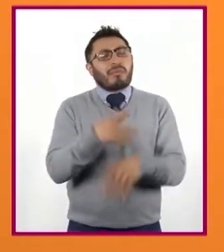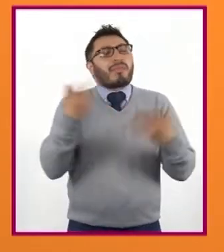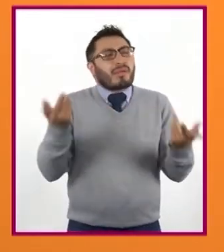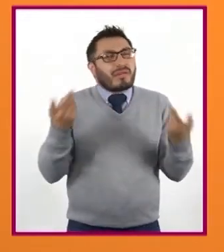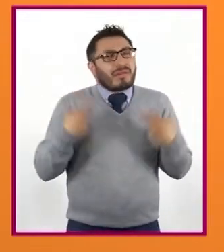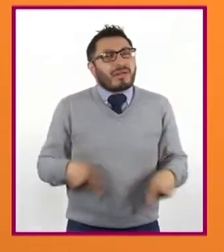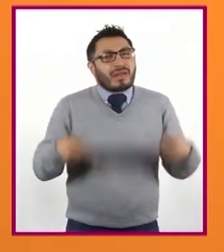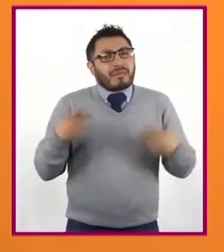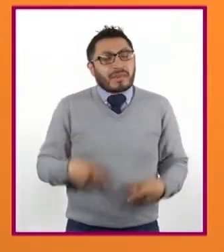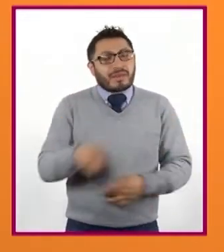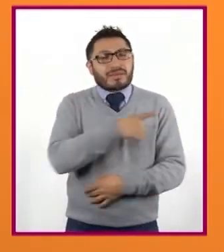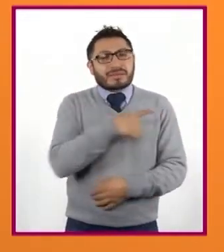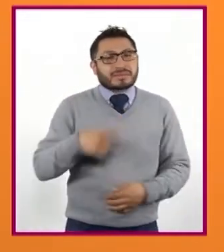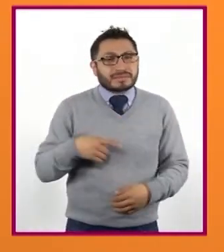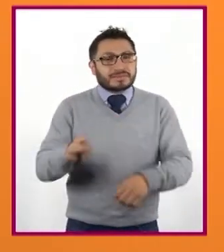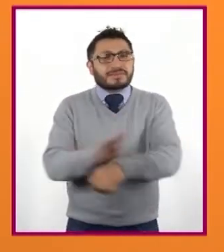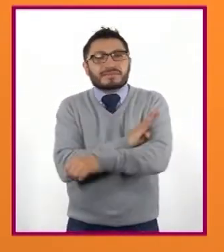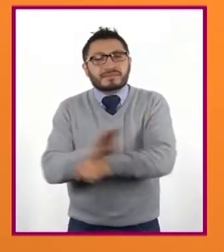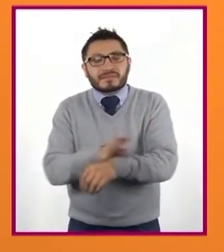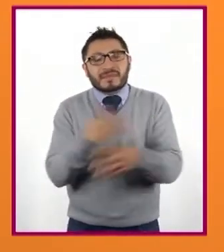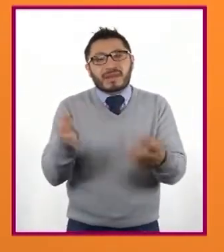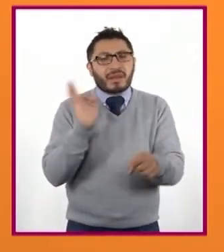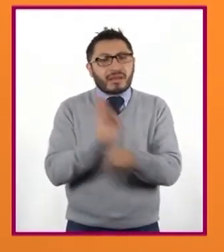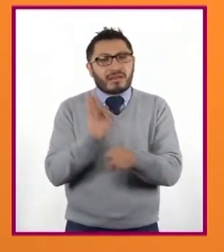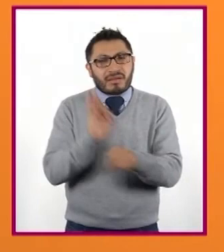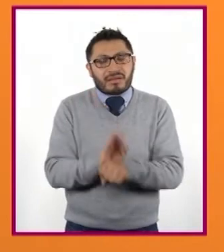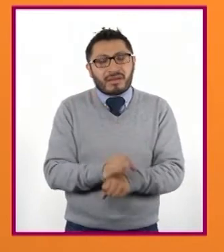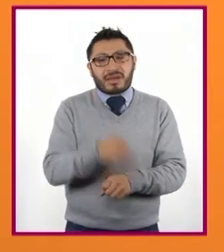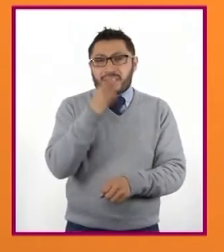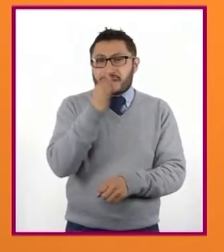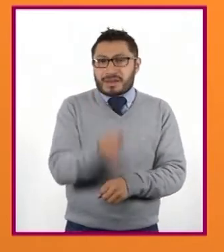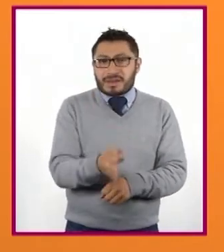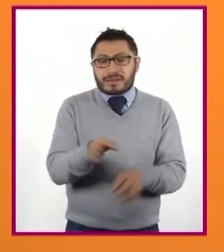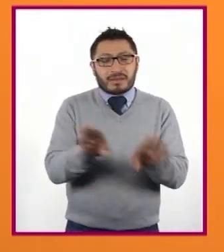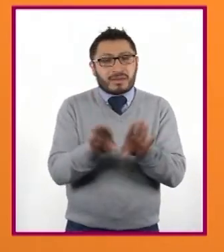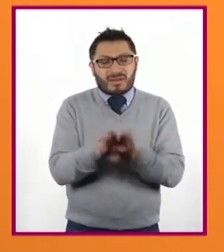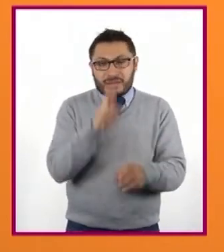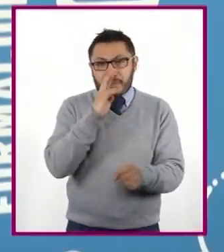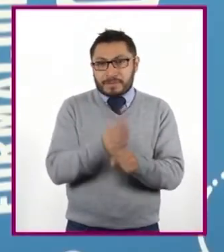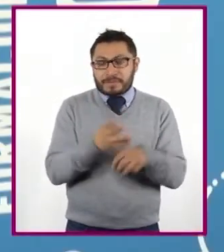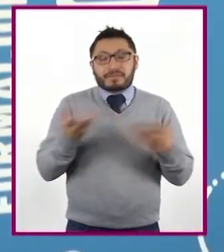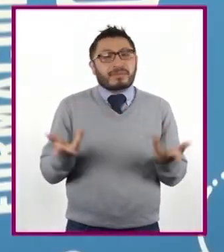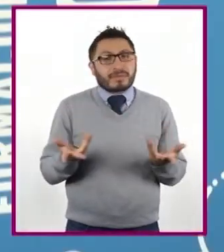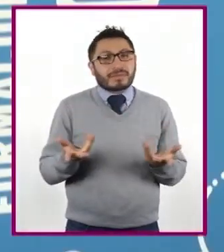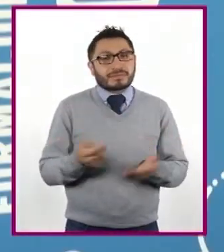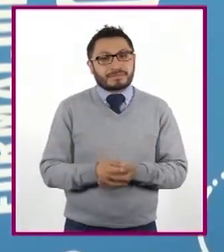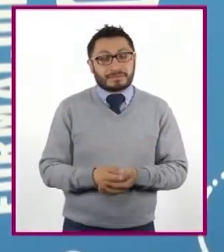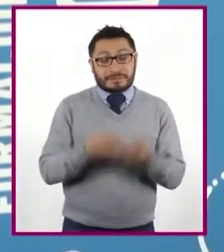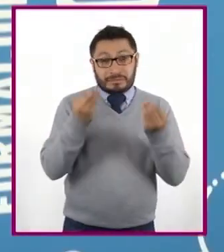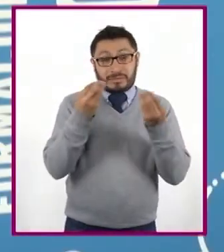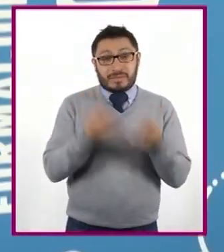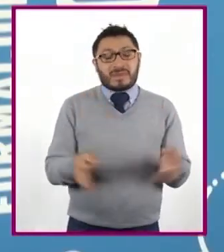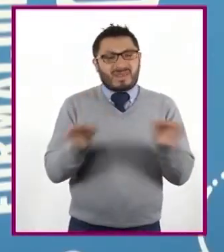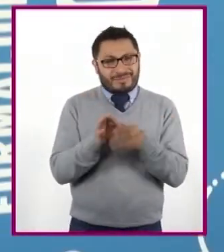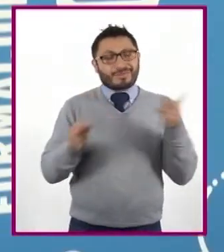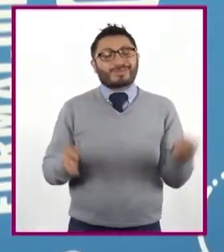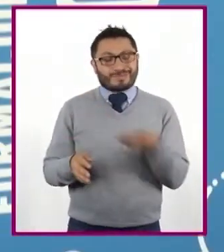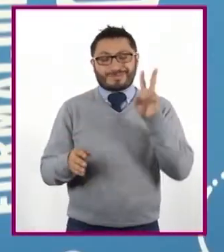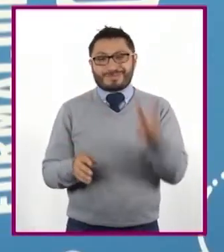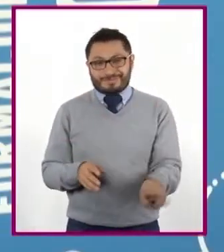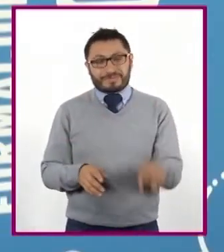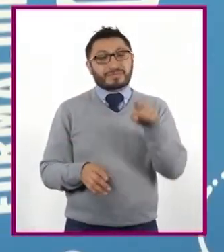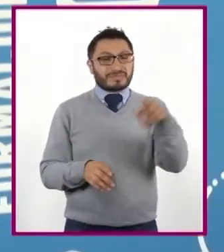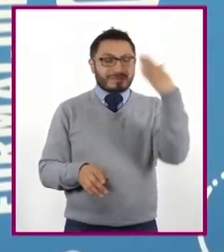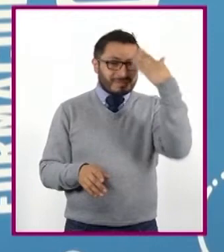ciudadanía los debe favorecer, defender y asumir de manera responsable? Es muy importante tu pregunta.